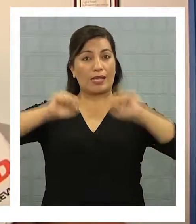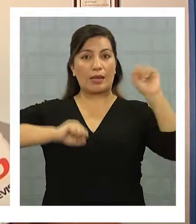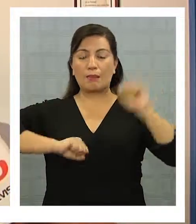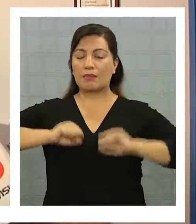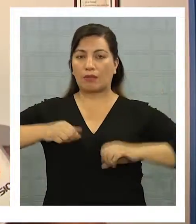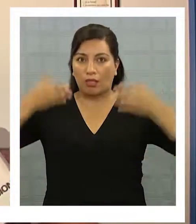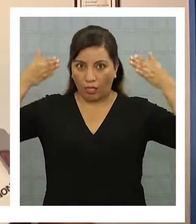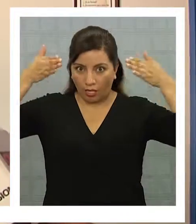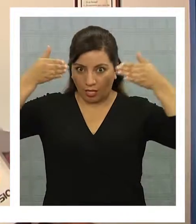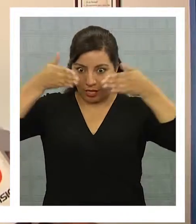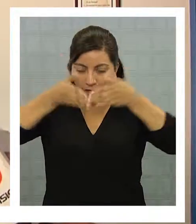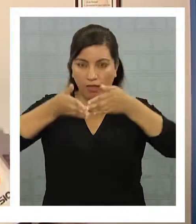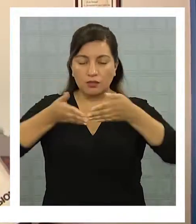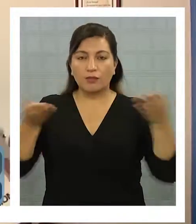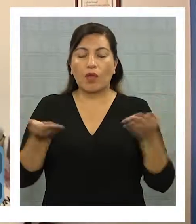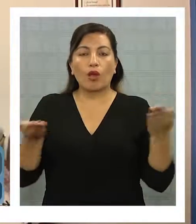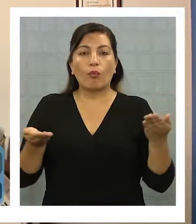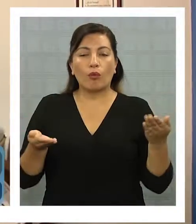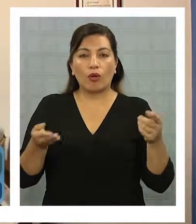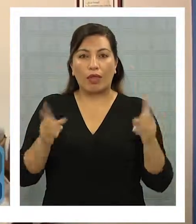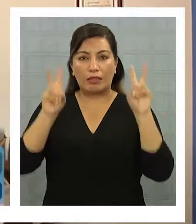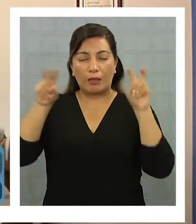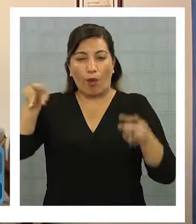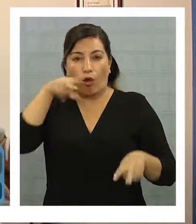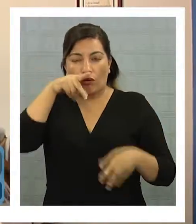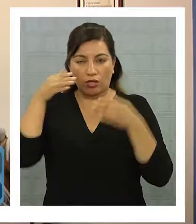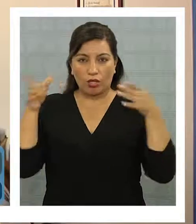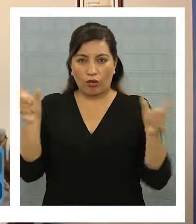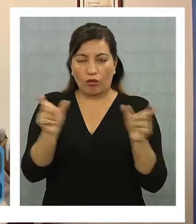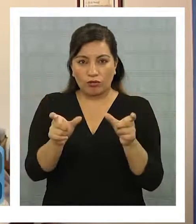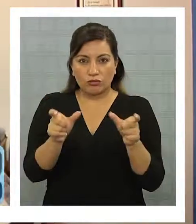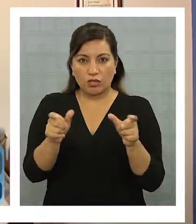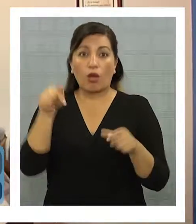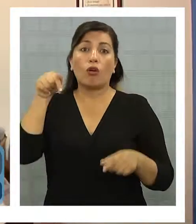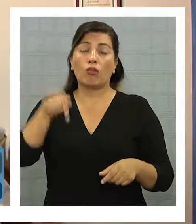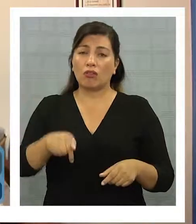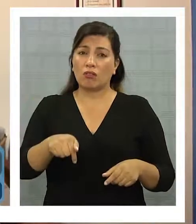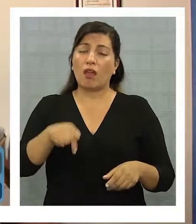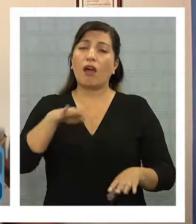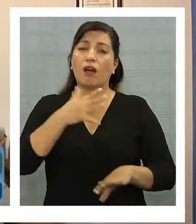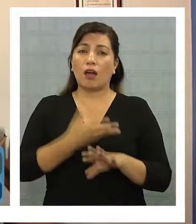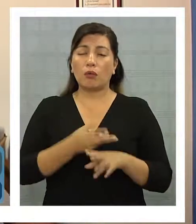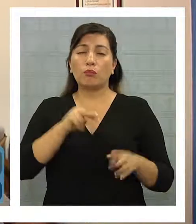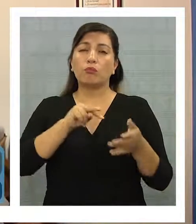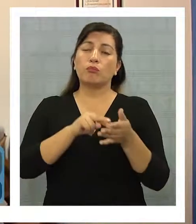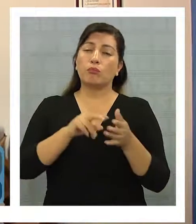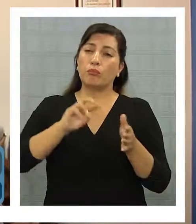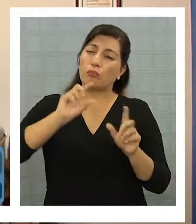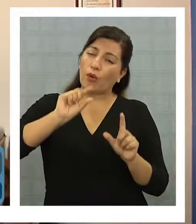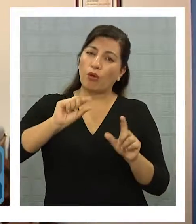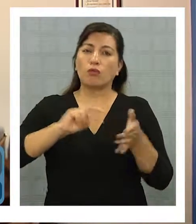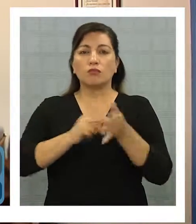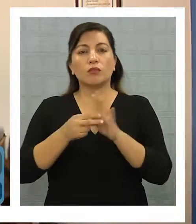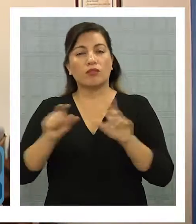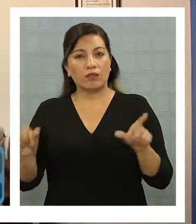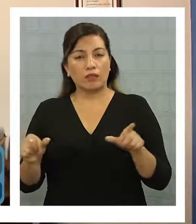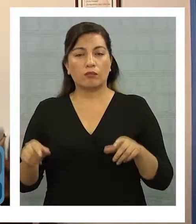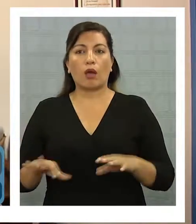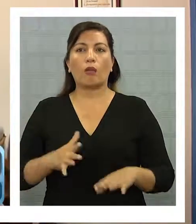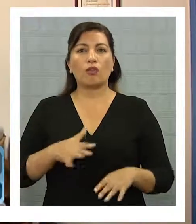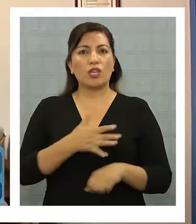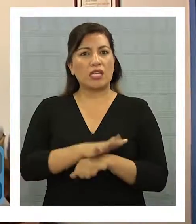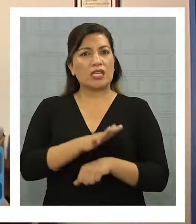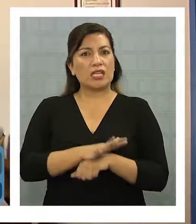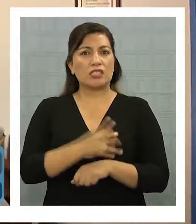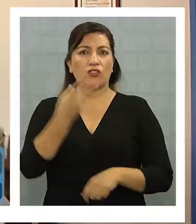cabeza viendo cómo controlar este asunto y hoy día es un episodio bastante más aislado, pero no es lo que era hace